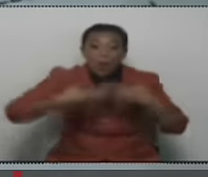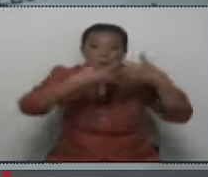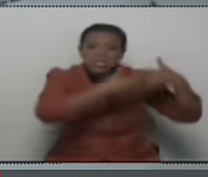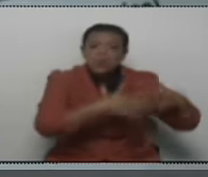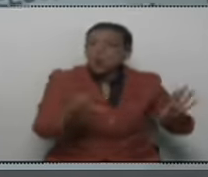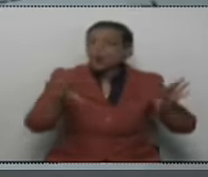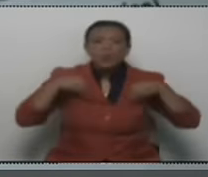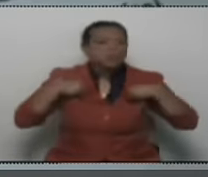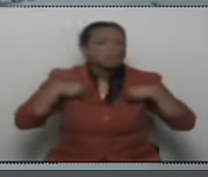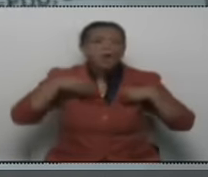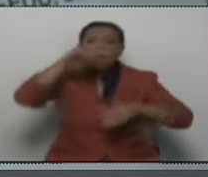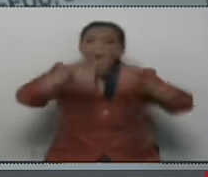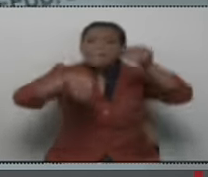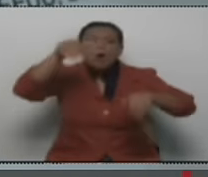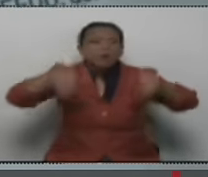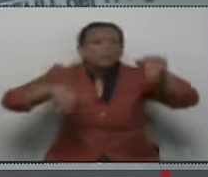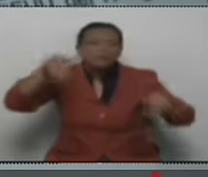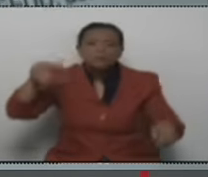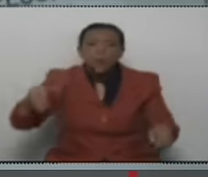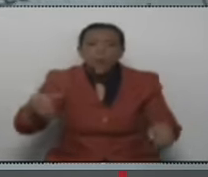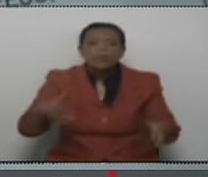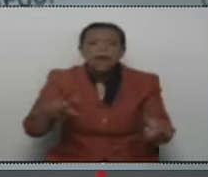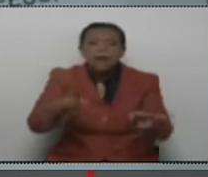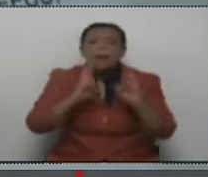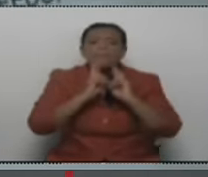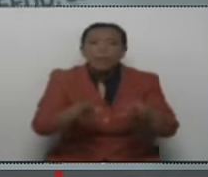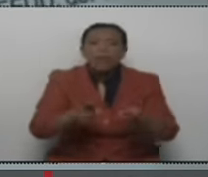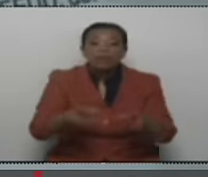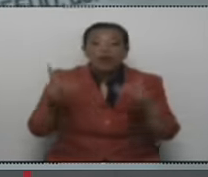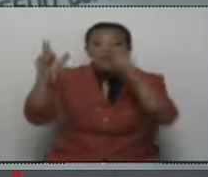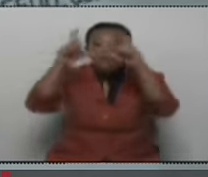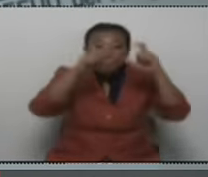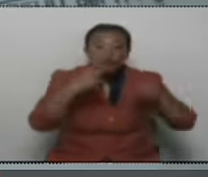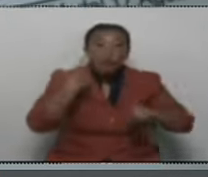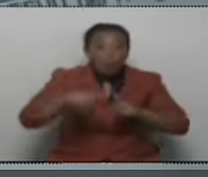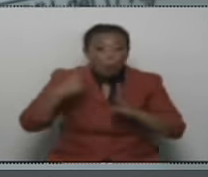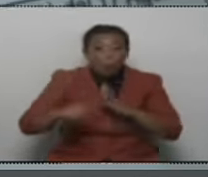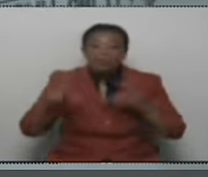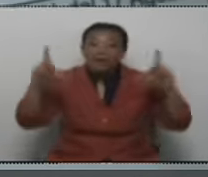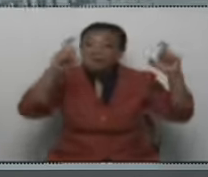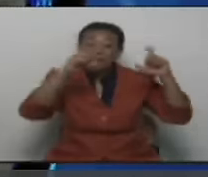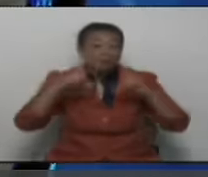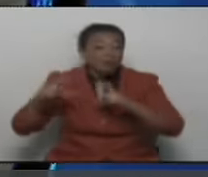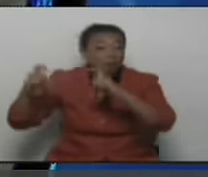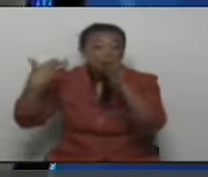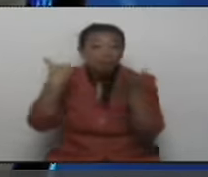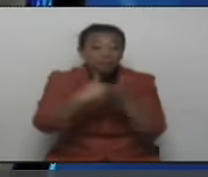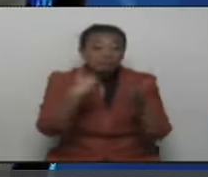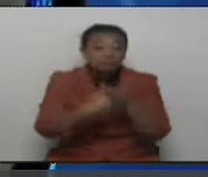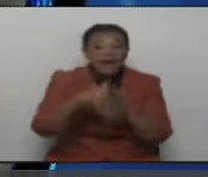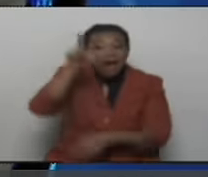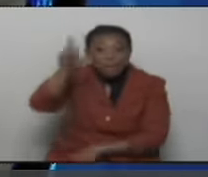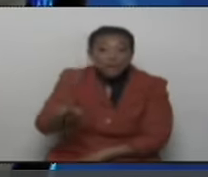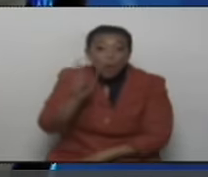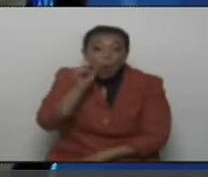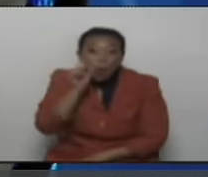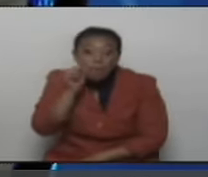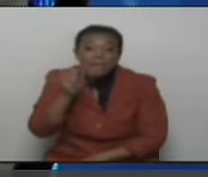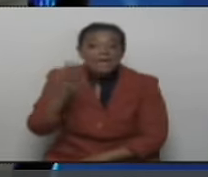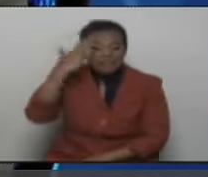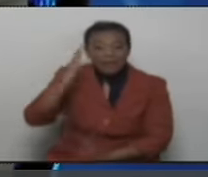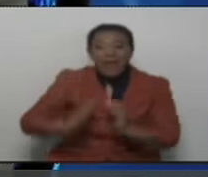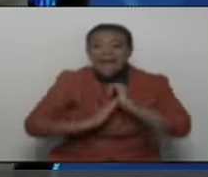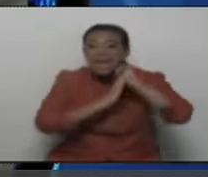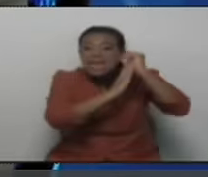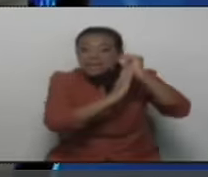resultados electorales en Venezuela. Toda esta foto y otras más, muchas más, son parte de